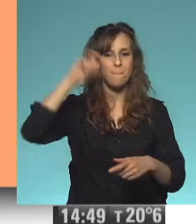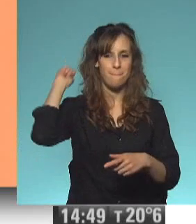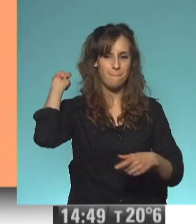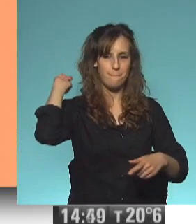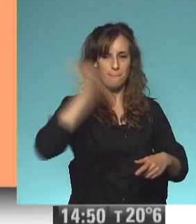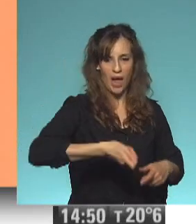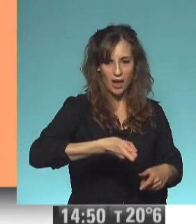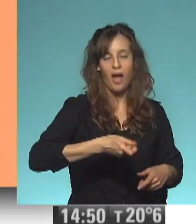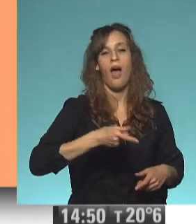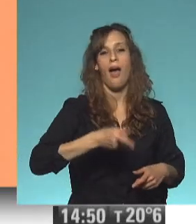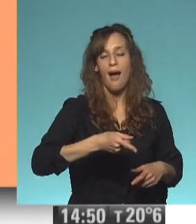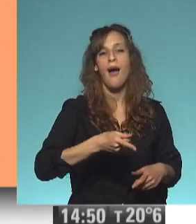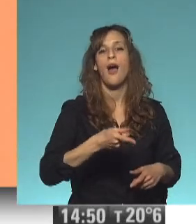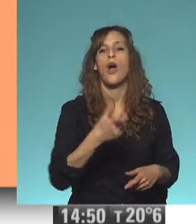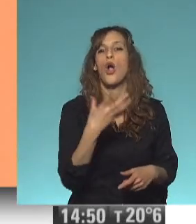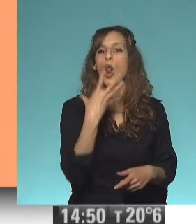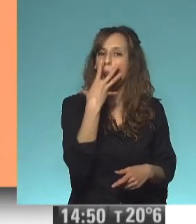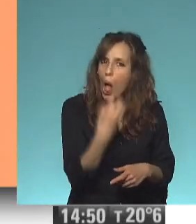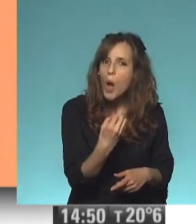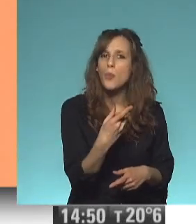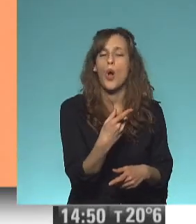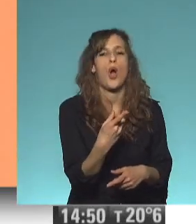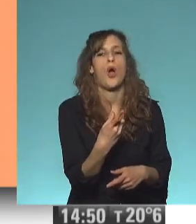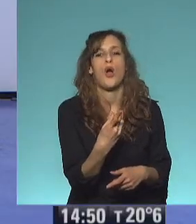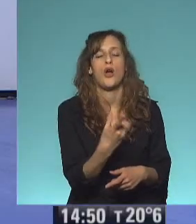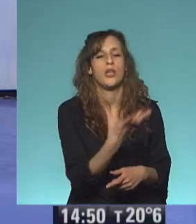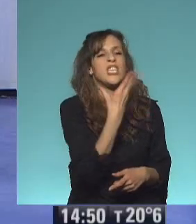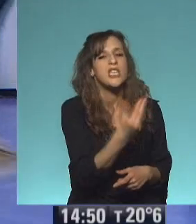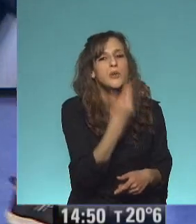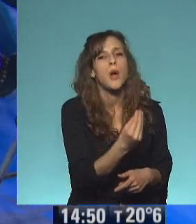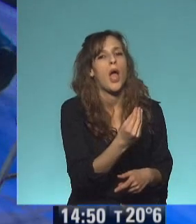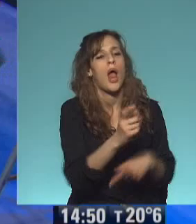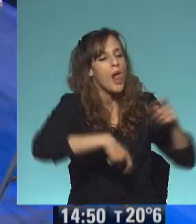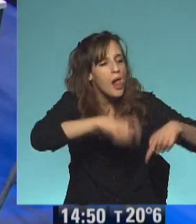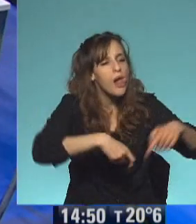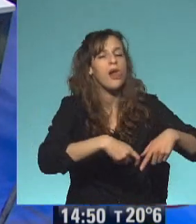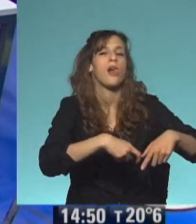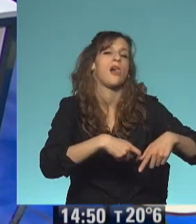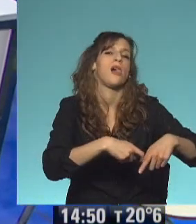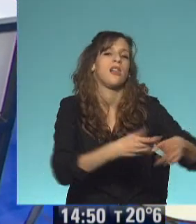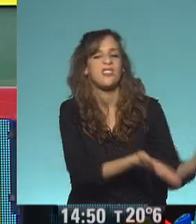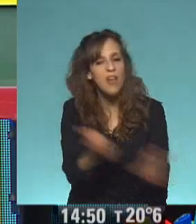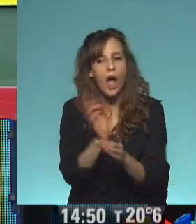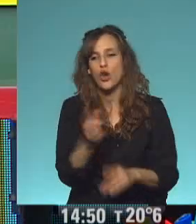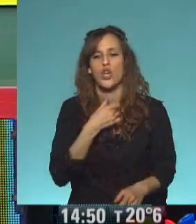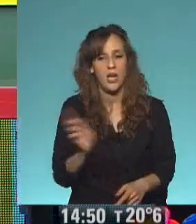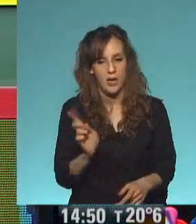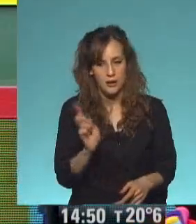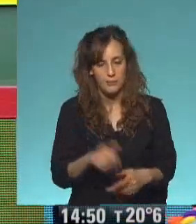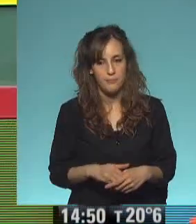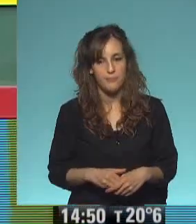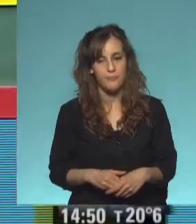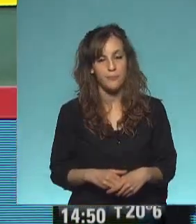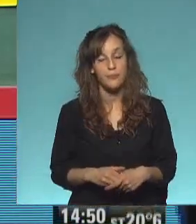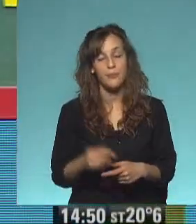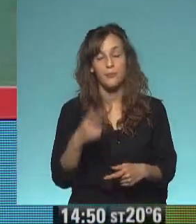El palo no quiere pegarle al lobo. El lobo no quiere sacar la chiva. La chiva no quiere salir de ahí. Bien, paremos ahí. Bueno. Para Emi, mirá. Que le quiero mostrar algo a los